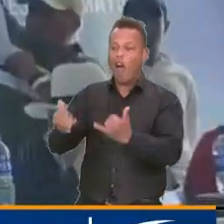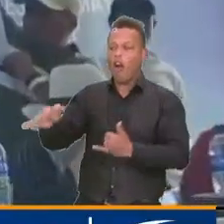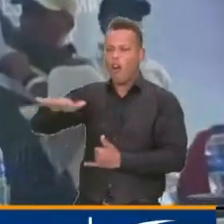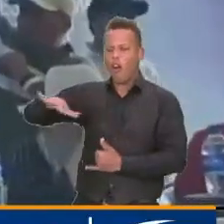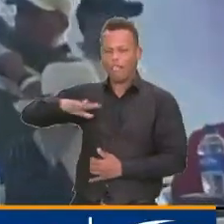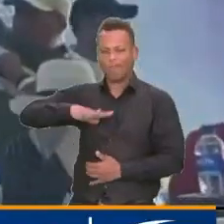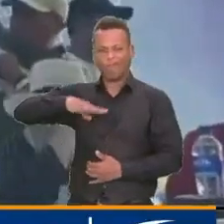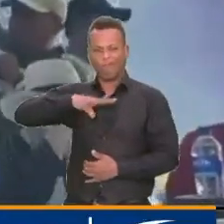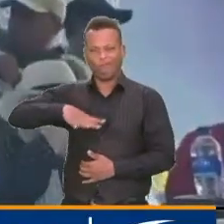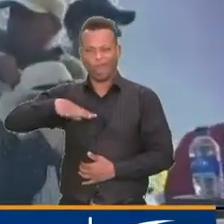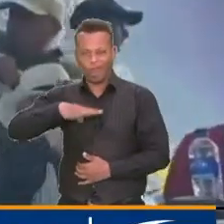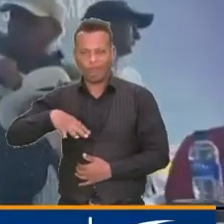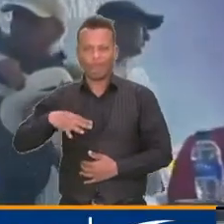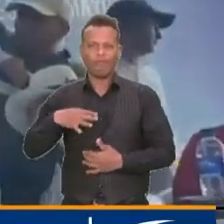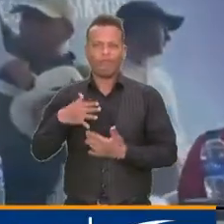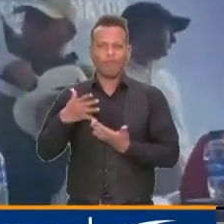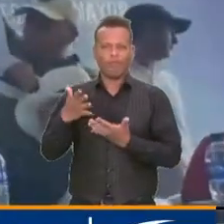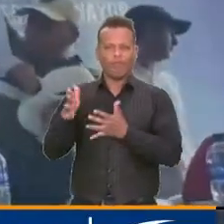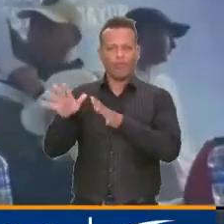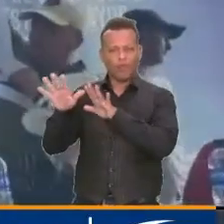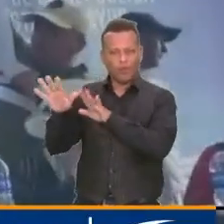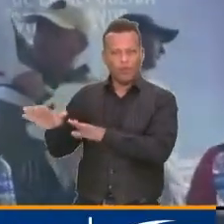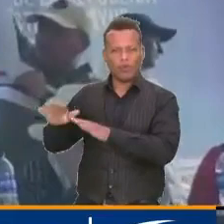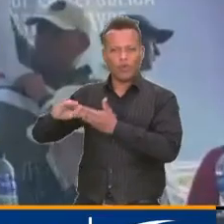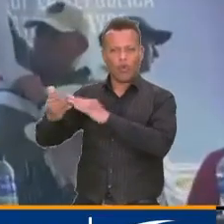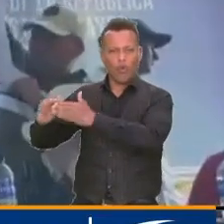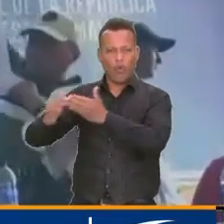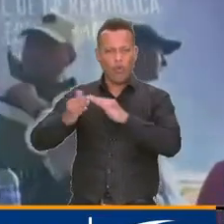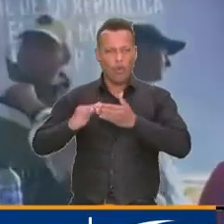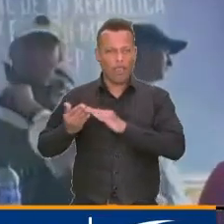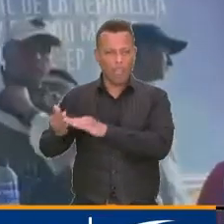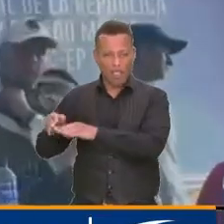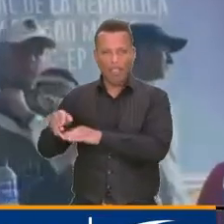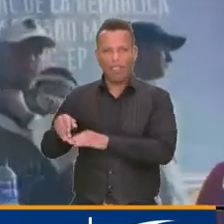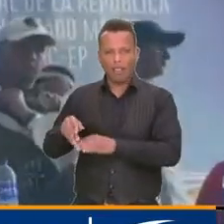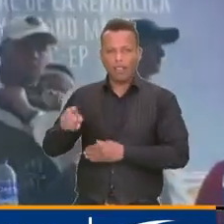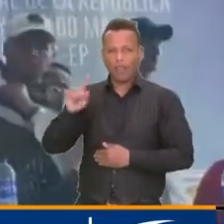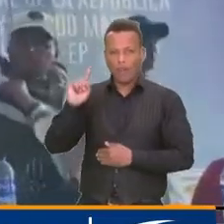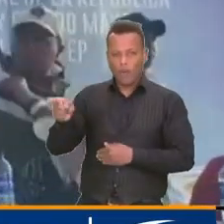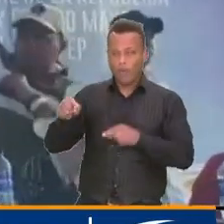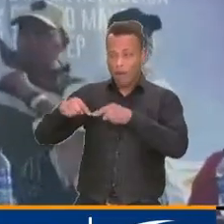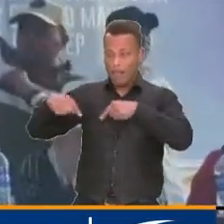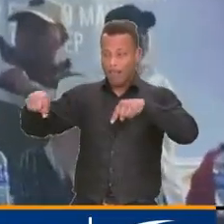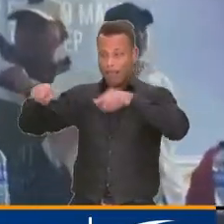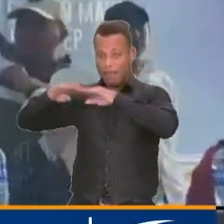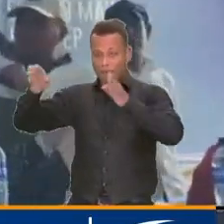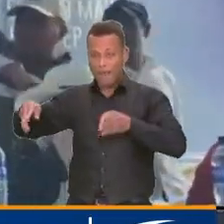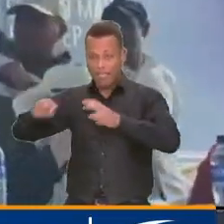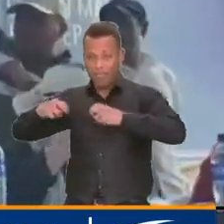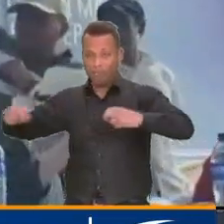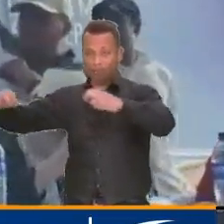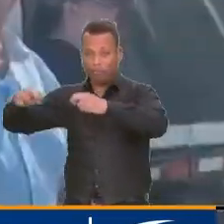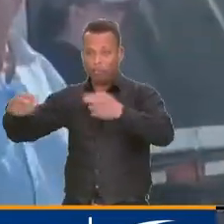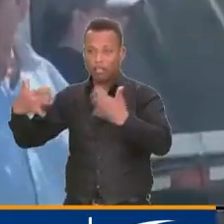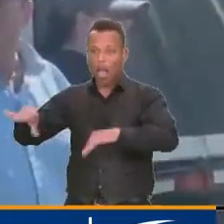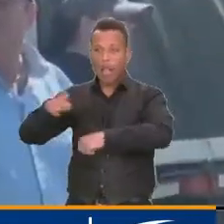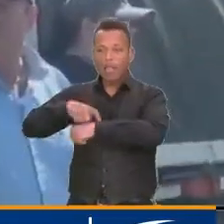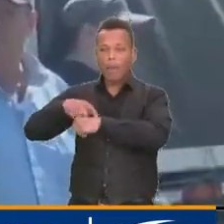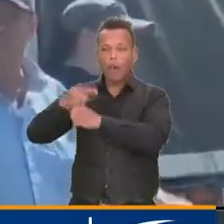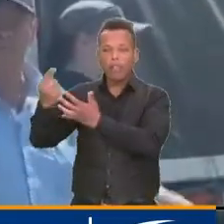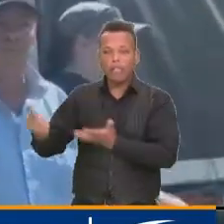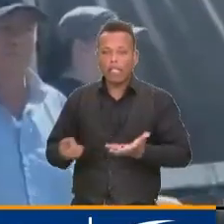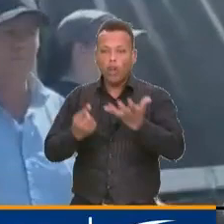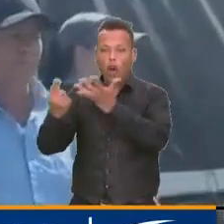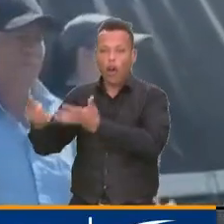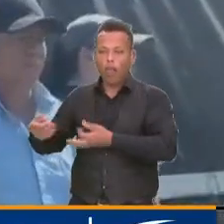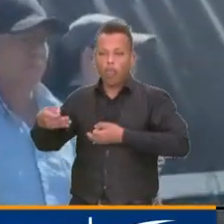la molestia, del descontento de las comunidades, porque el evento de instalación de esta mesa han pasado ya más de 6 horas y